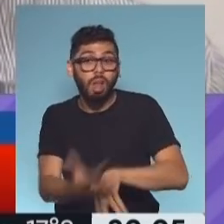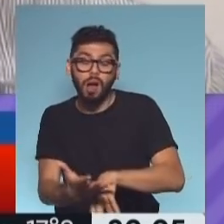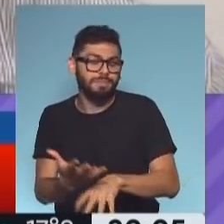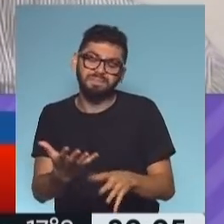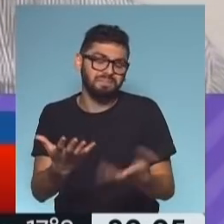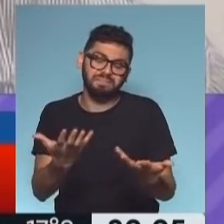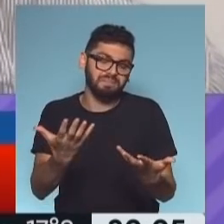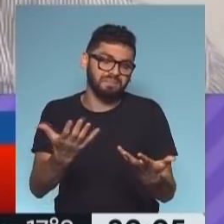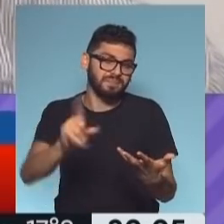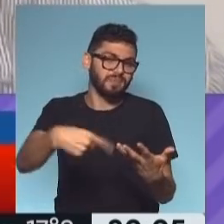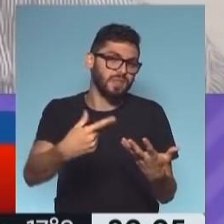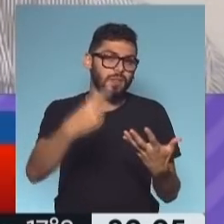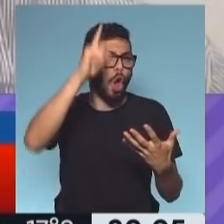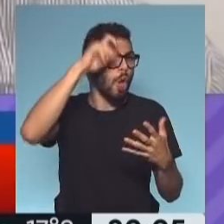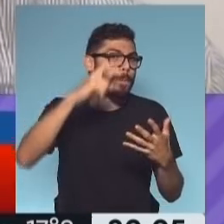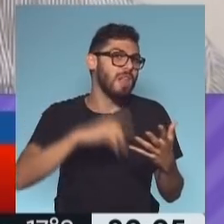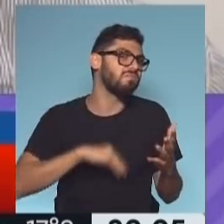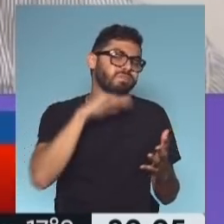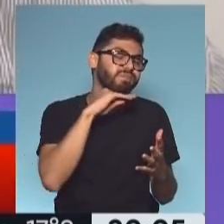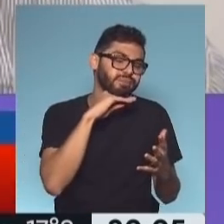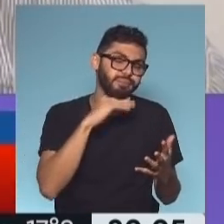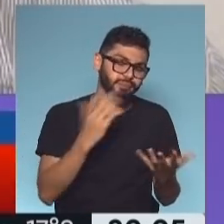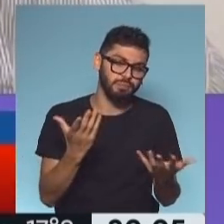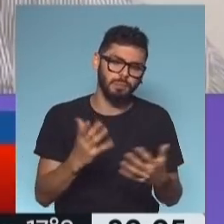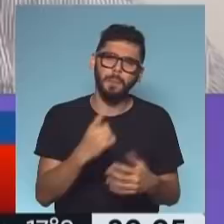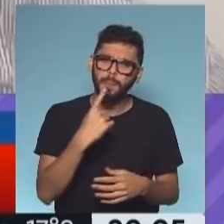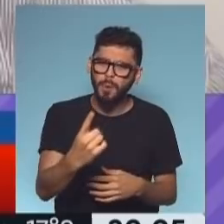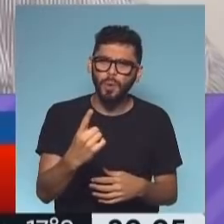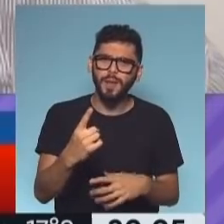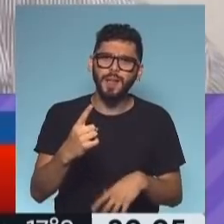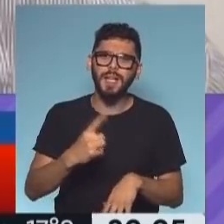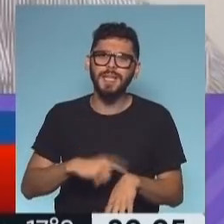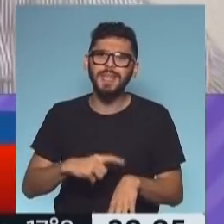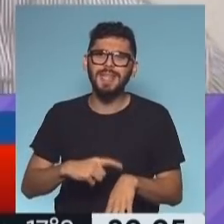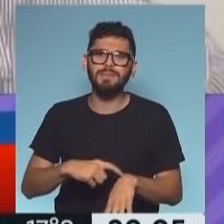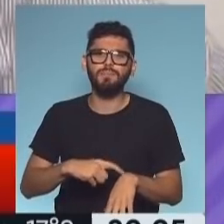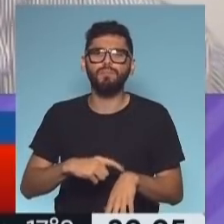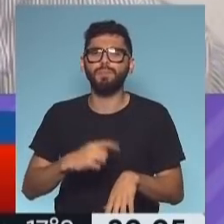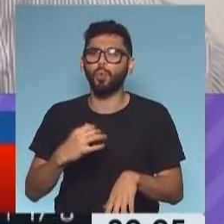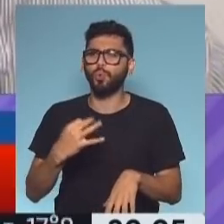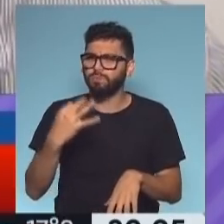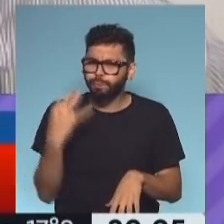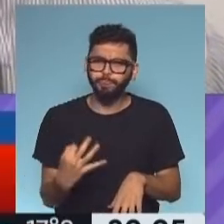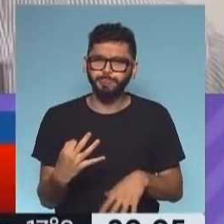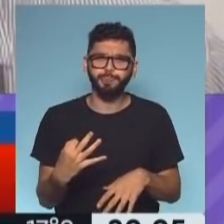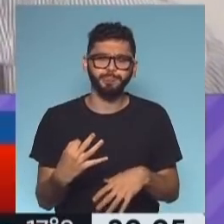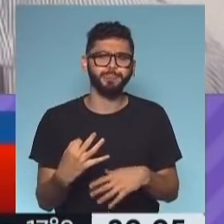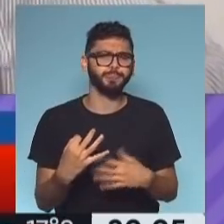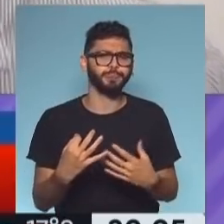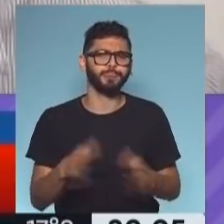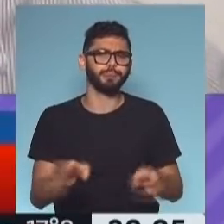lo que queremos evitar. ¿Y por ahora podemos decir que se tomaron medidas fuertes a tiempo o hasta incluso ya esas